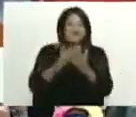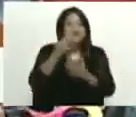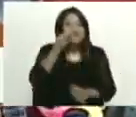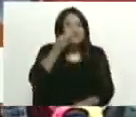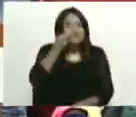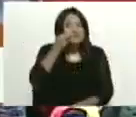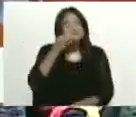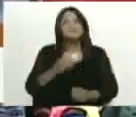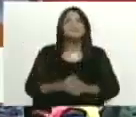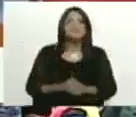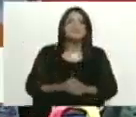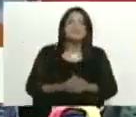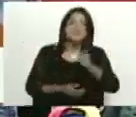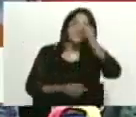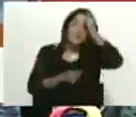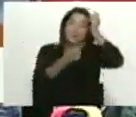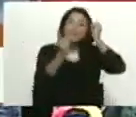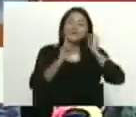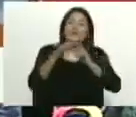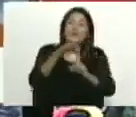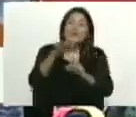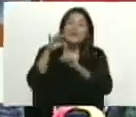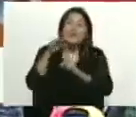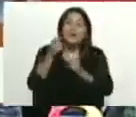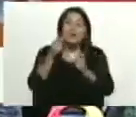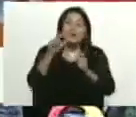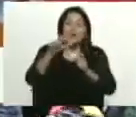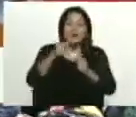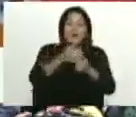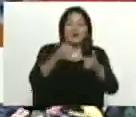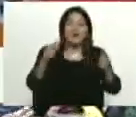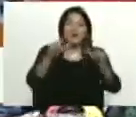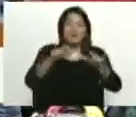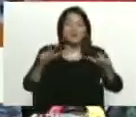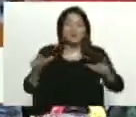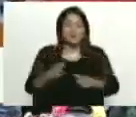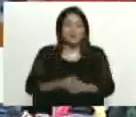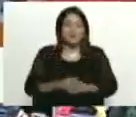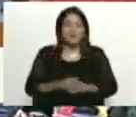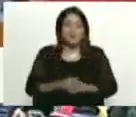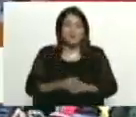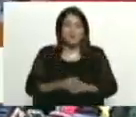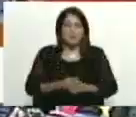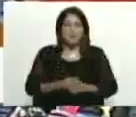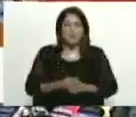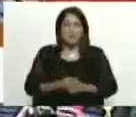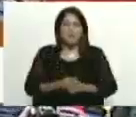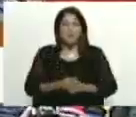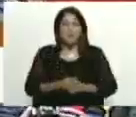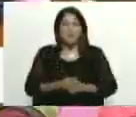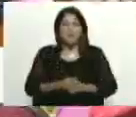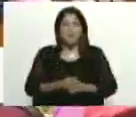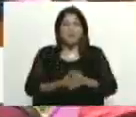VH, electos por ustedes. Aquí no los trajimos de ningún otro lado.